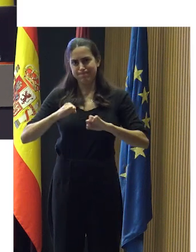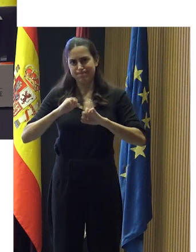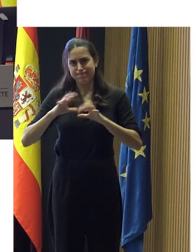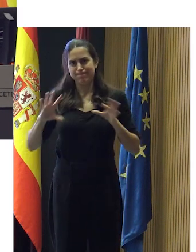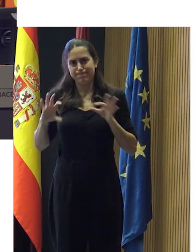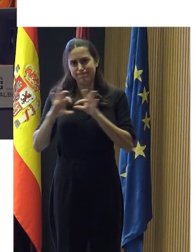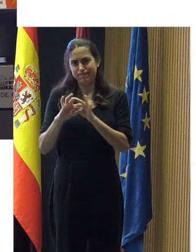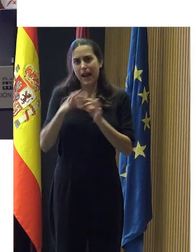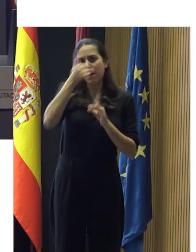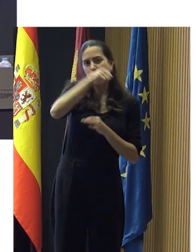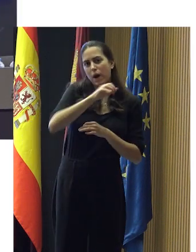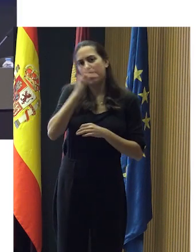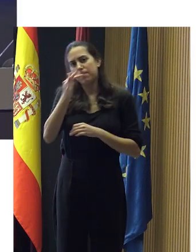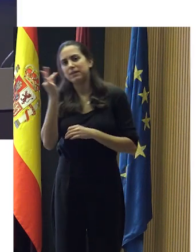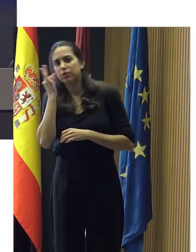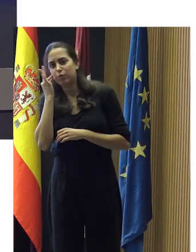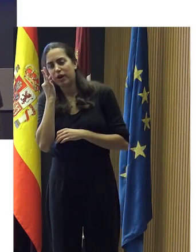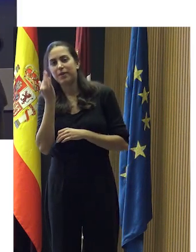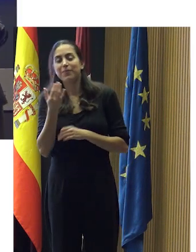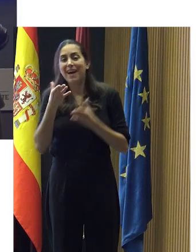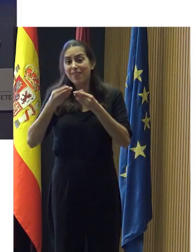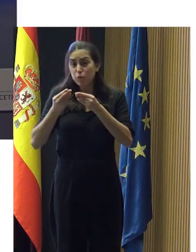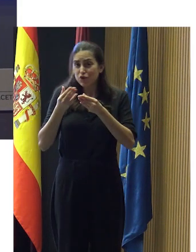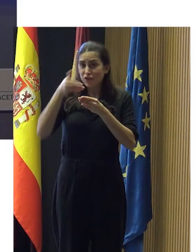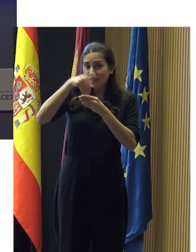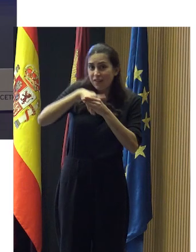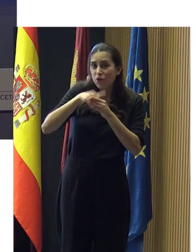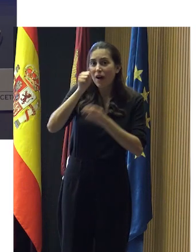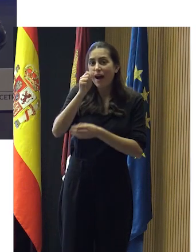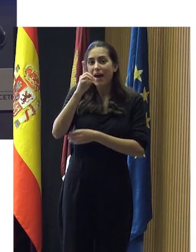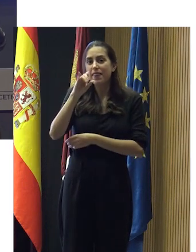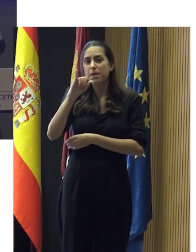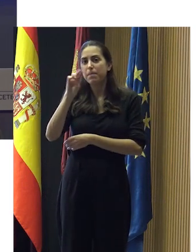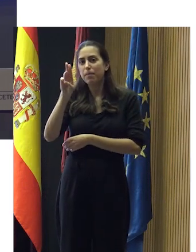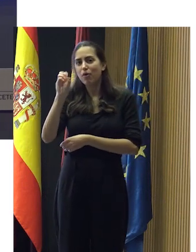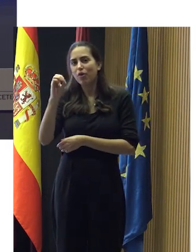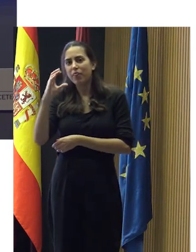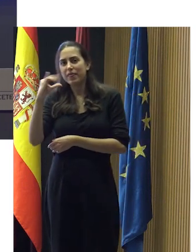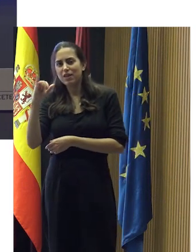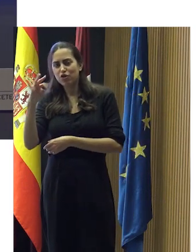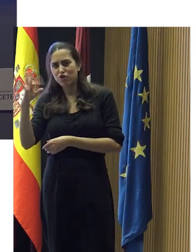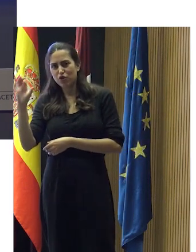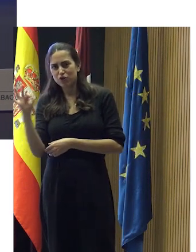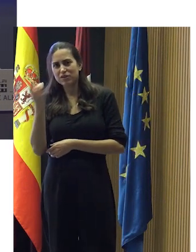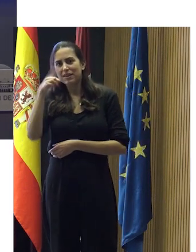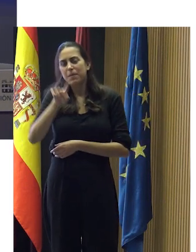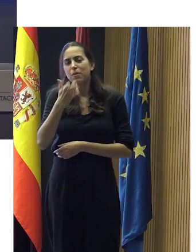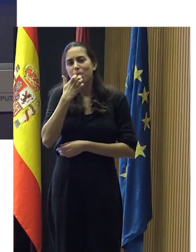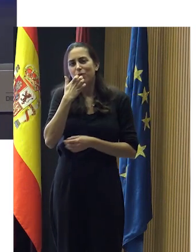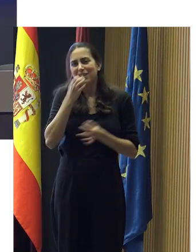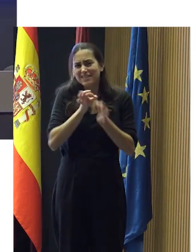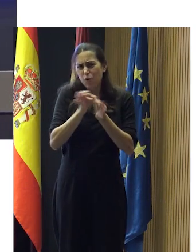también del hombre. Ese tejido adiposo está compuesto por adipocito, que es un subtipo celular, pero también tiene muchos más tipos